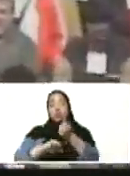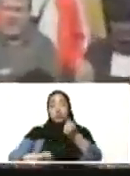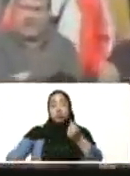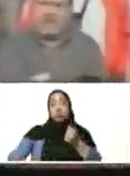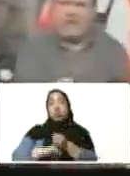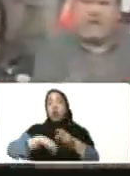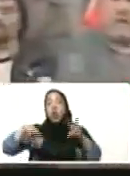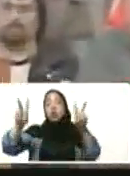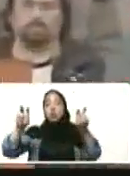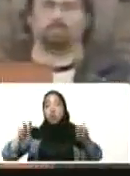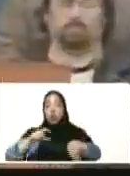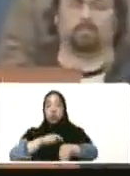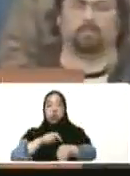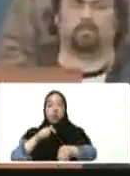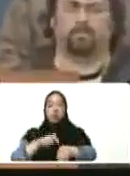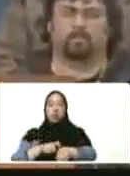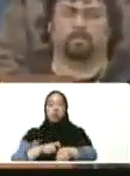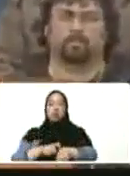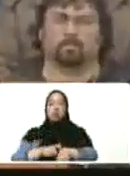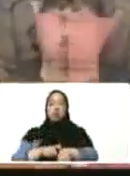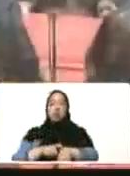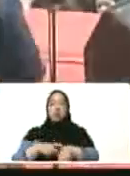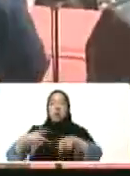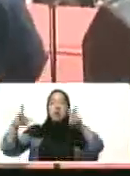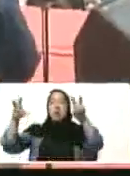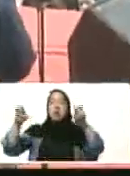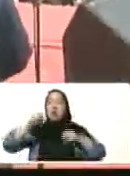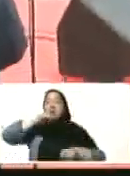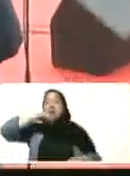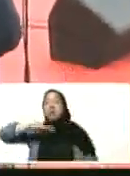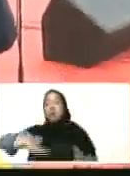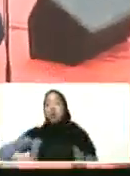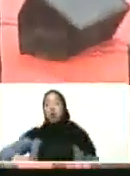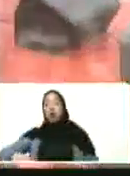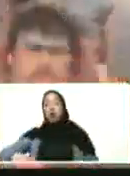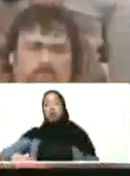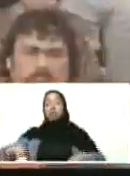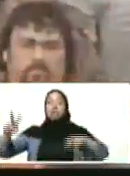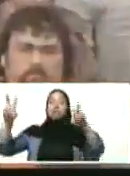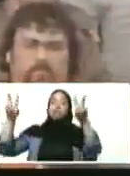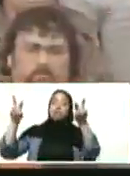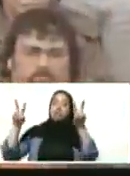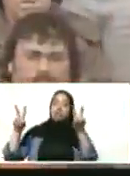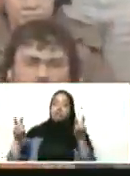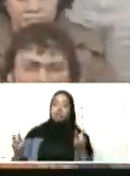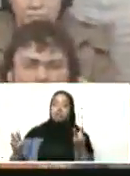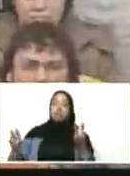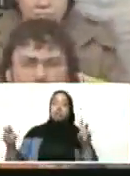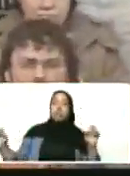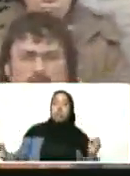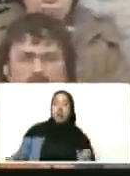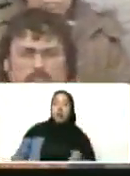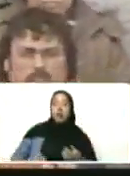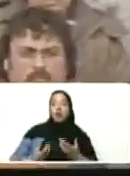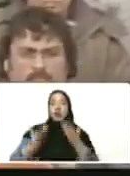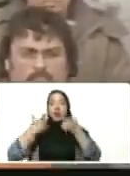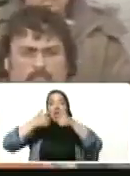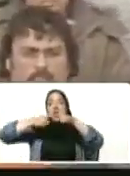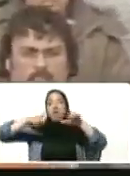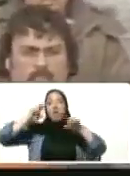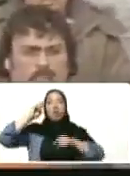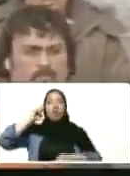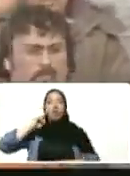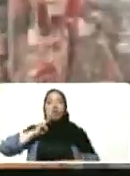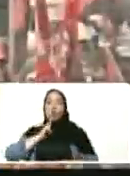del nuevo tiempo, los parteros de la nueva historia, los parteros del ALBA, la alternativa